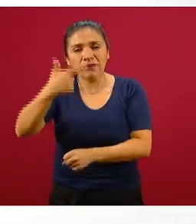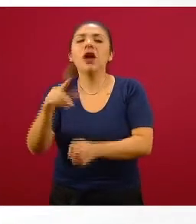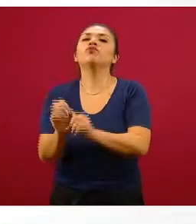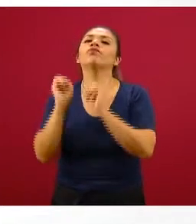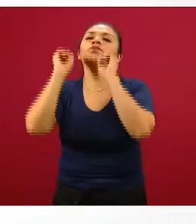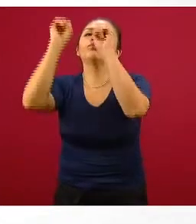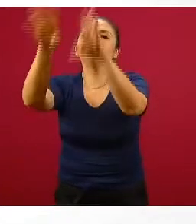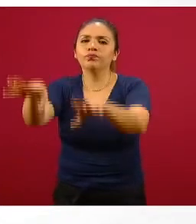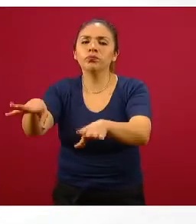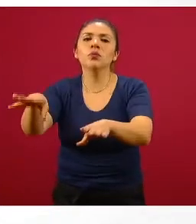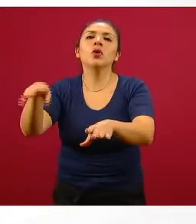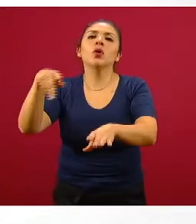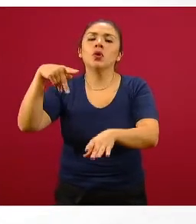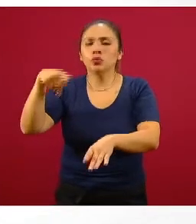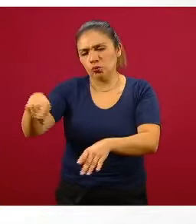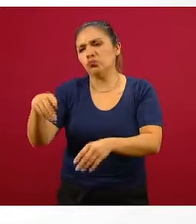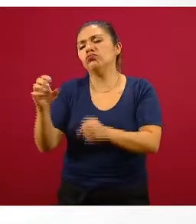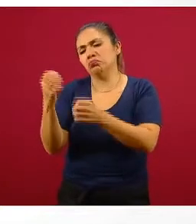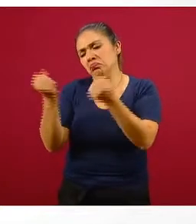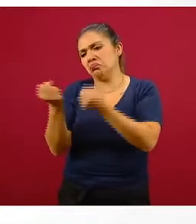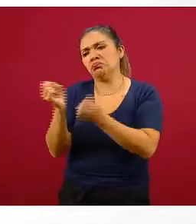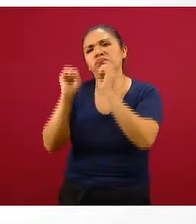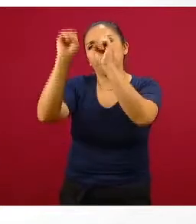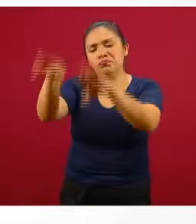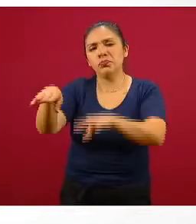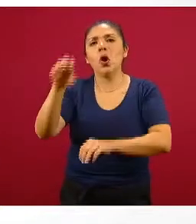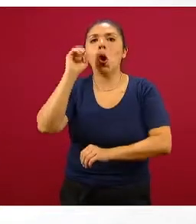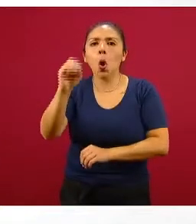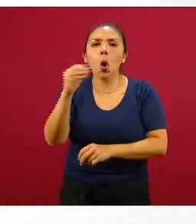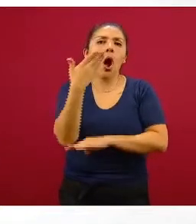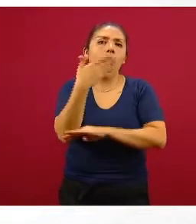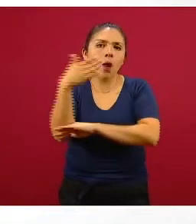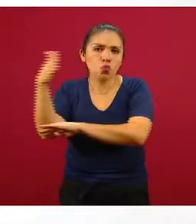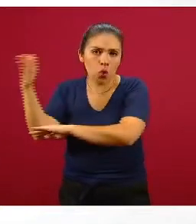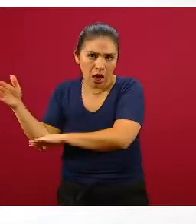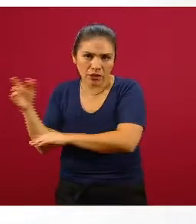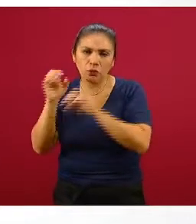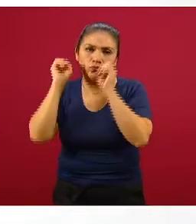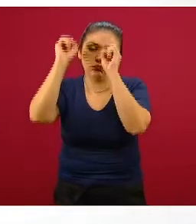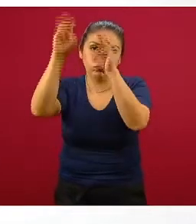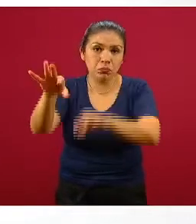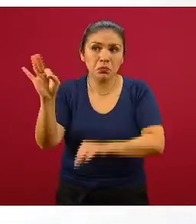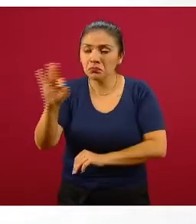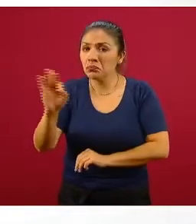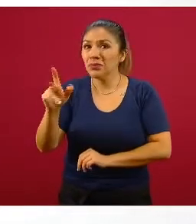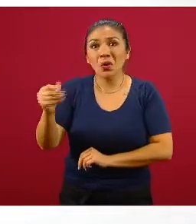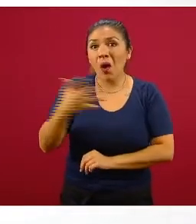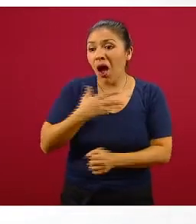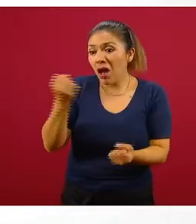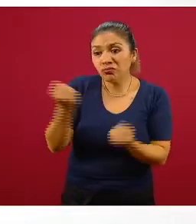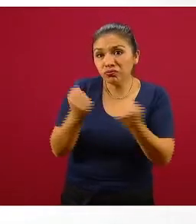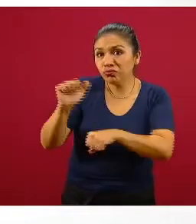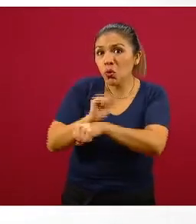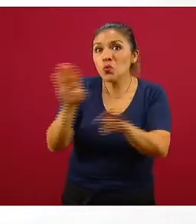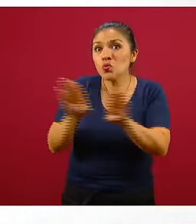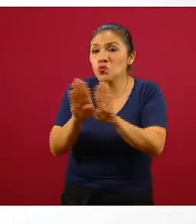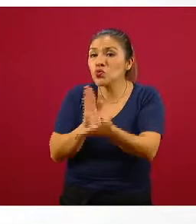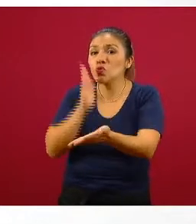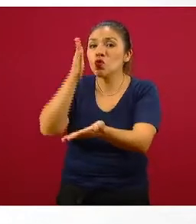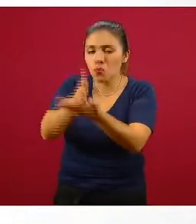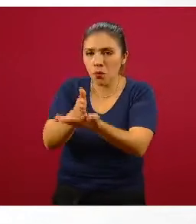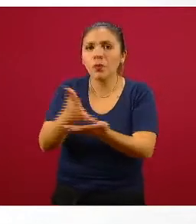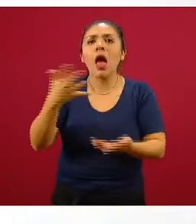enviaremos por sus propios medios o una ambulancia si no tiene los medios. Tendremos los